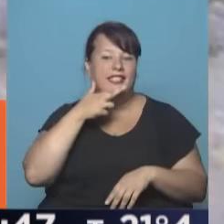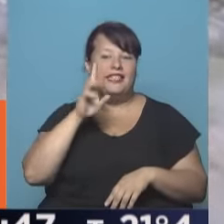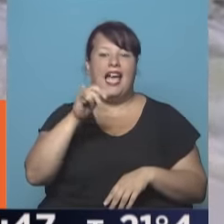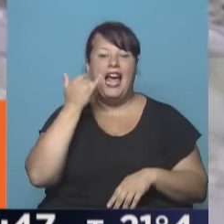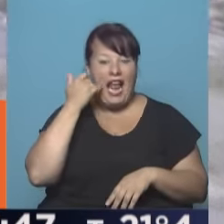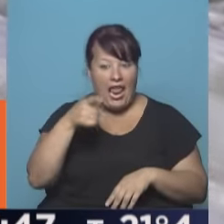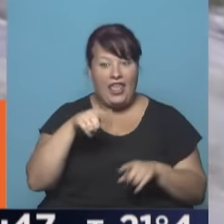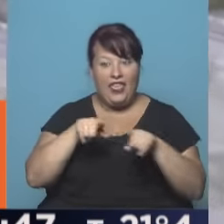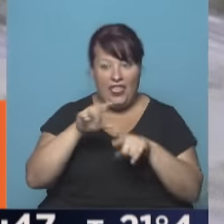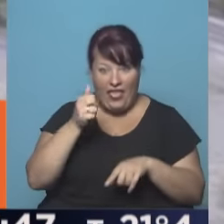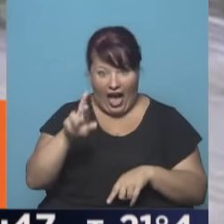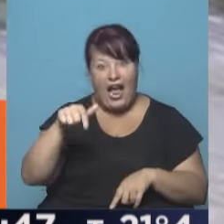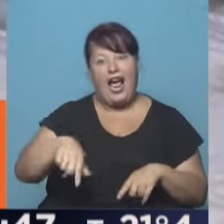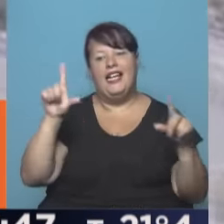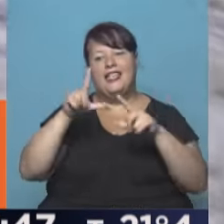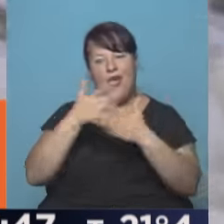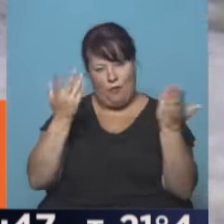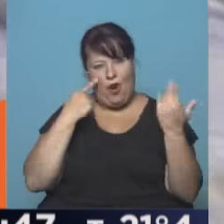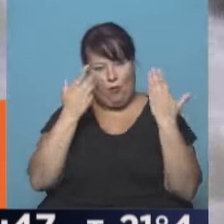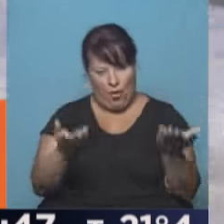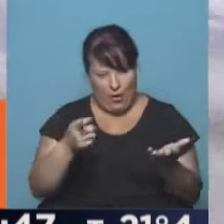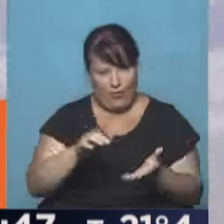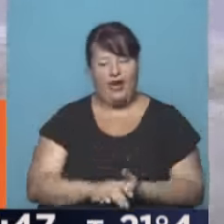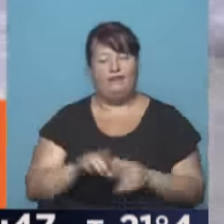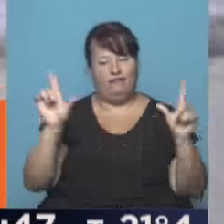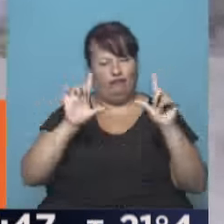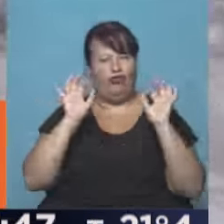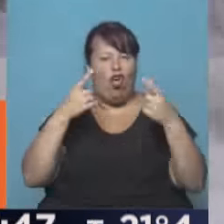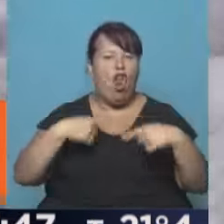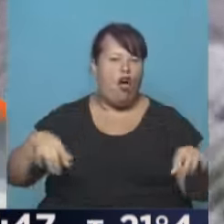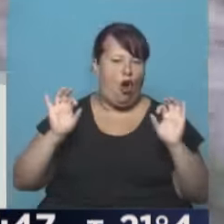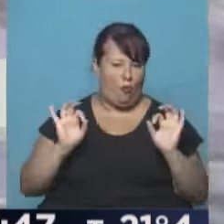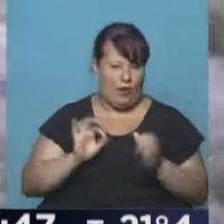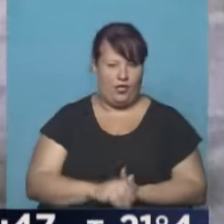de Rally Dakar y ustedes por supuesto aquí en la pantalla de la Televisión Pública Argentina van a tener todas las novedades.